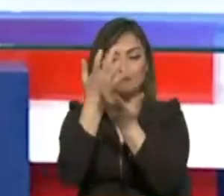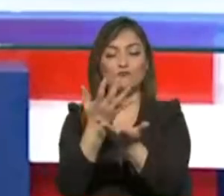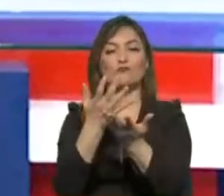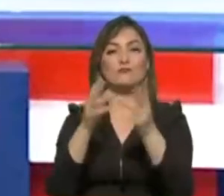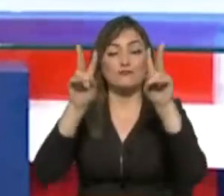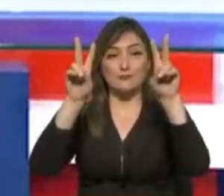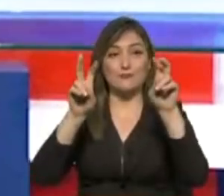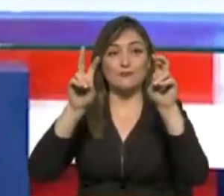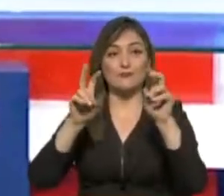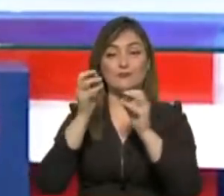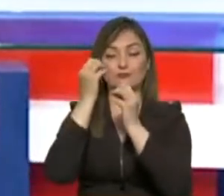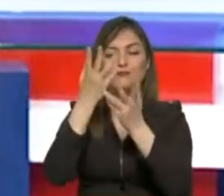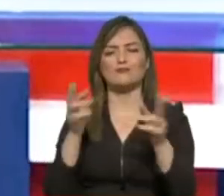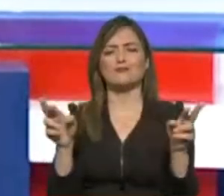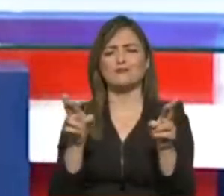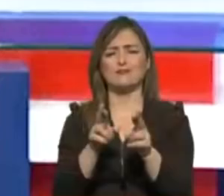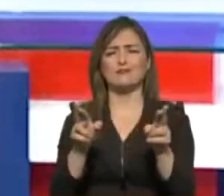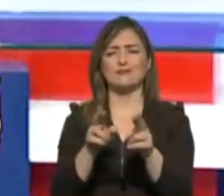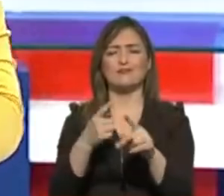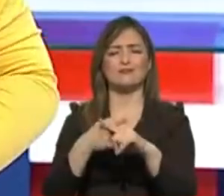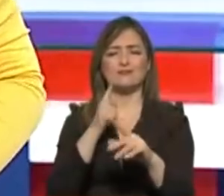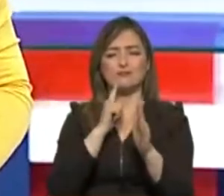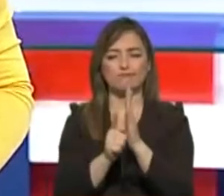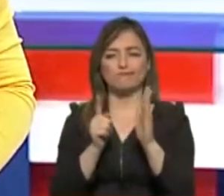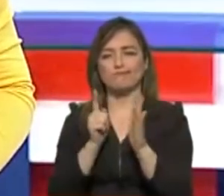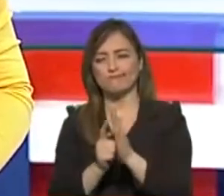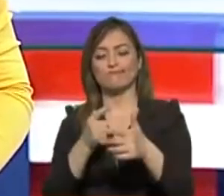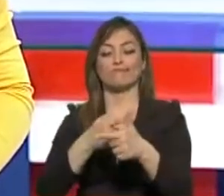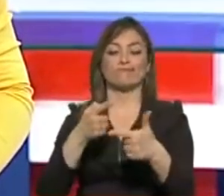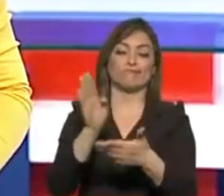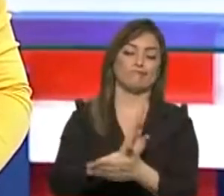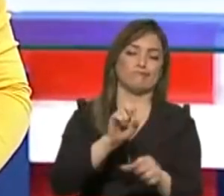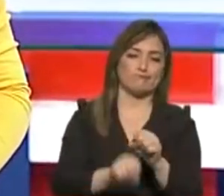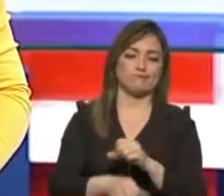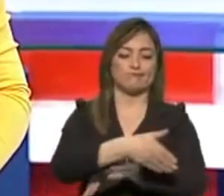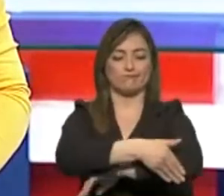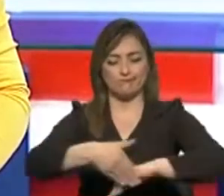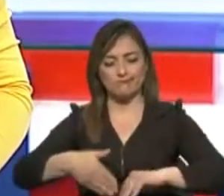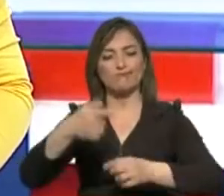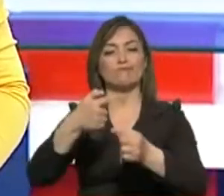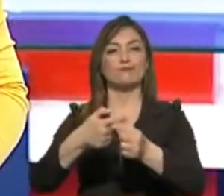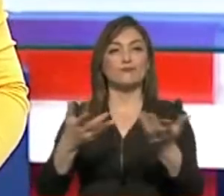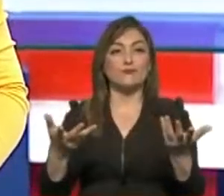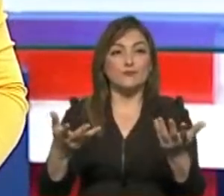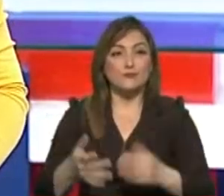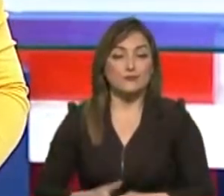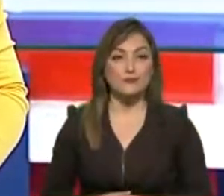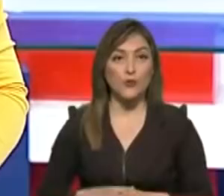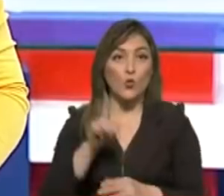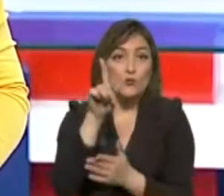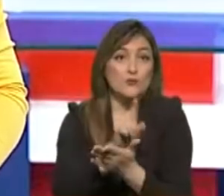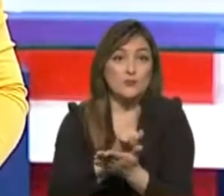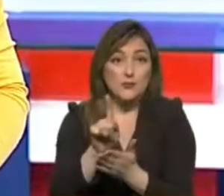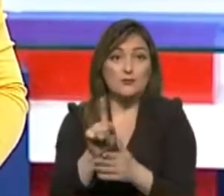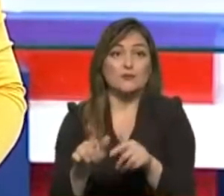nuestro segmento de primera mano que continúan llegando a este espacio denuncias del mal estado de las calles de la capital. Además, por más de una